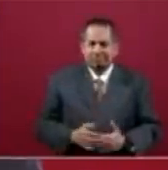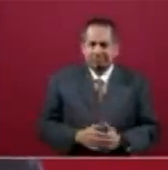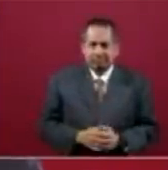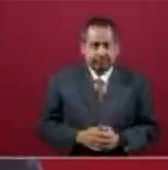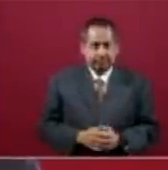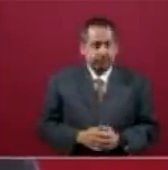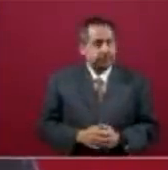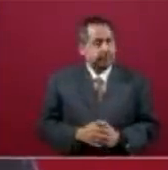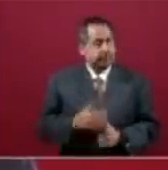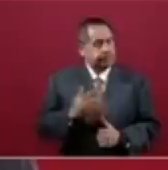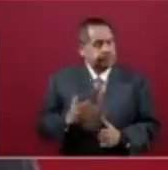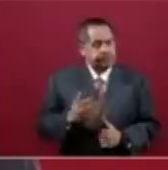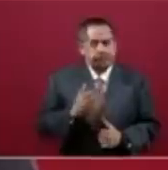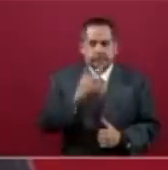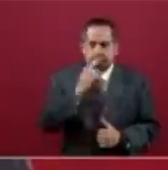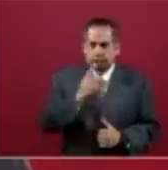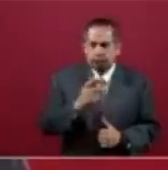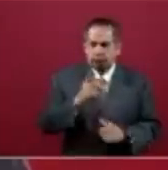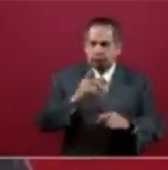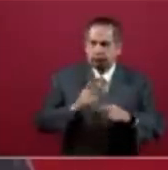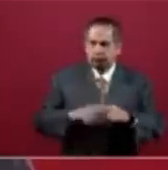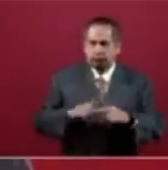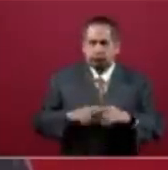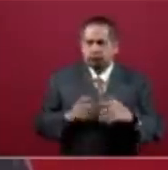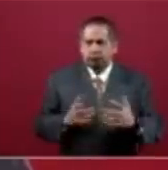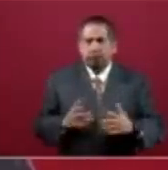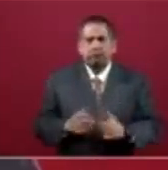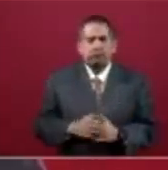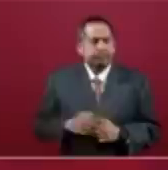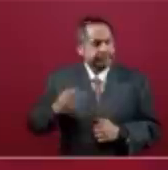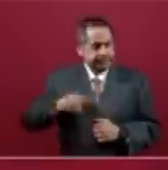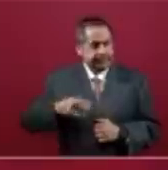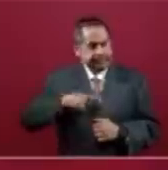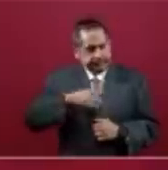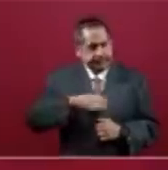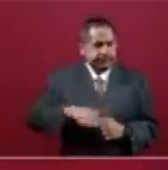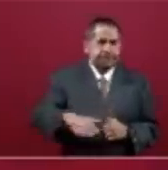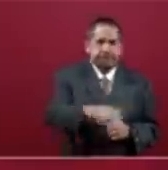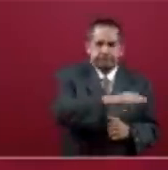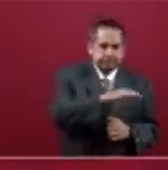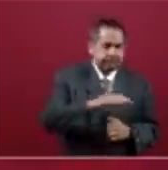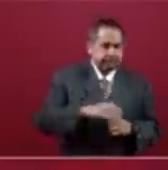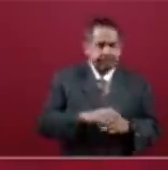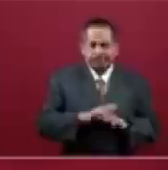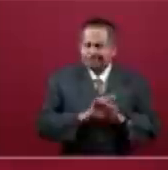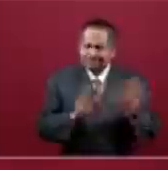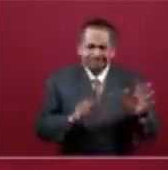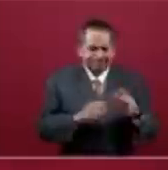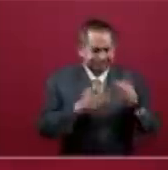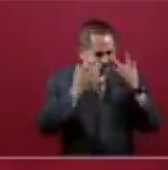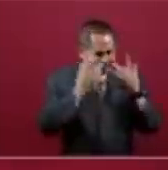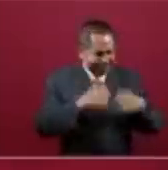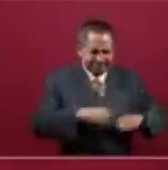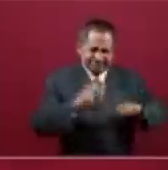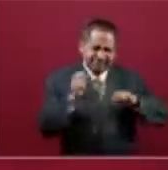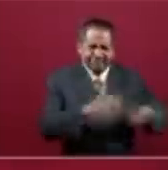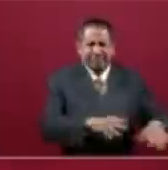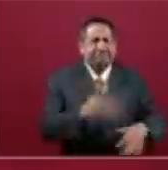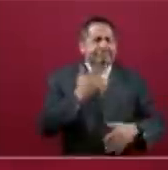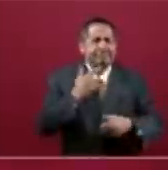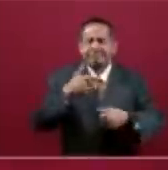Entonces, vamos a que la gente se separe de esas actividades y que